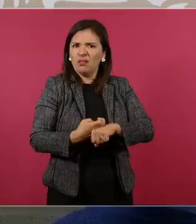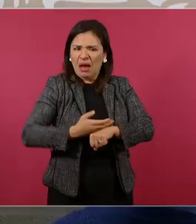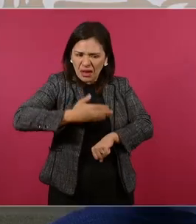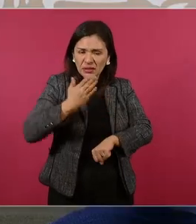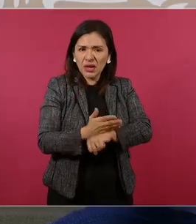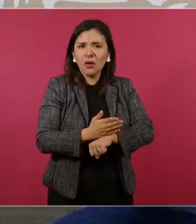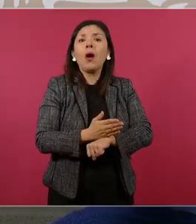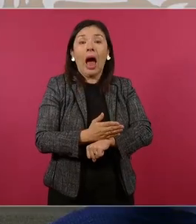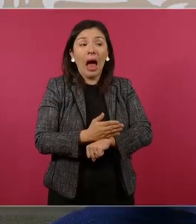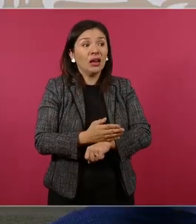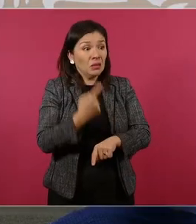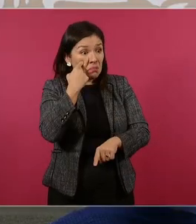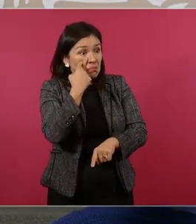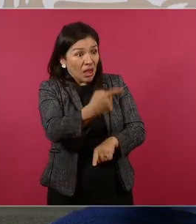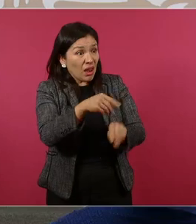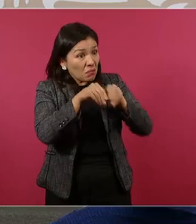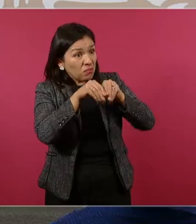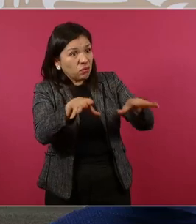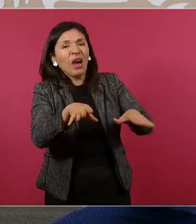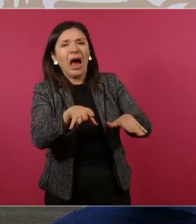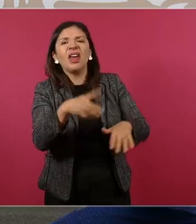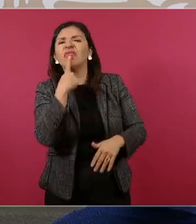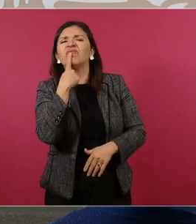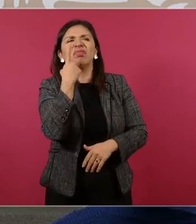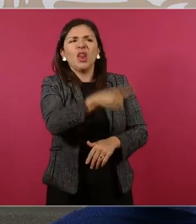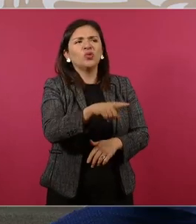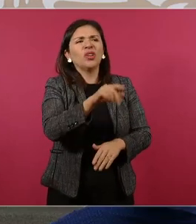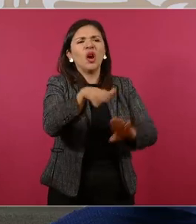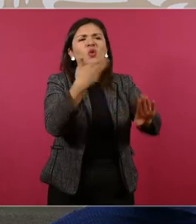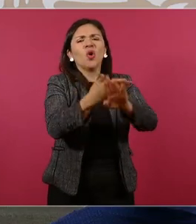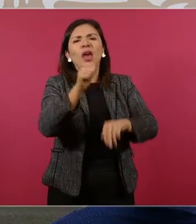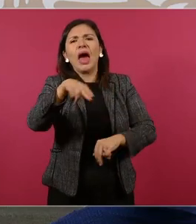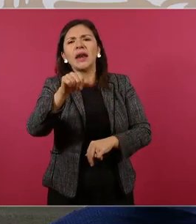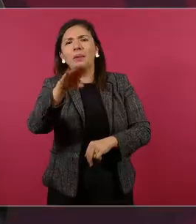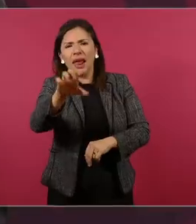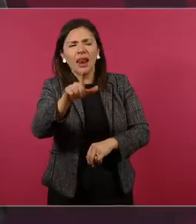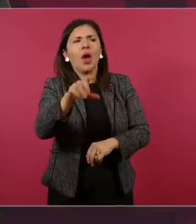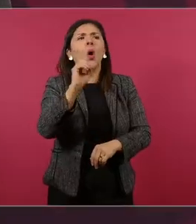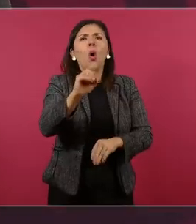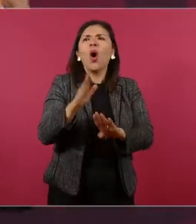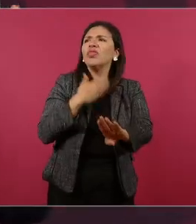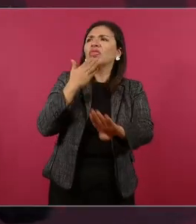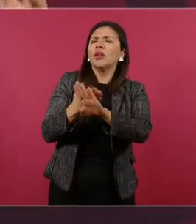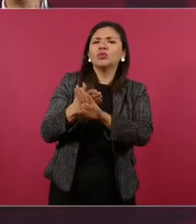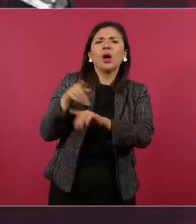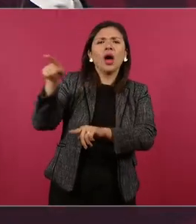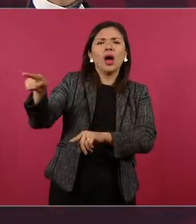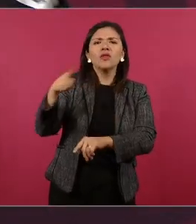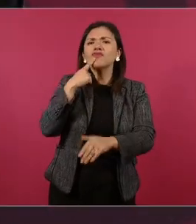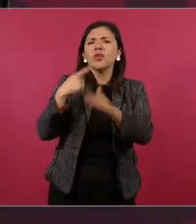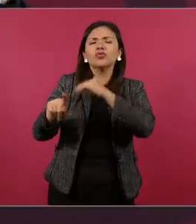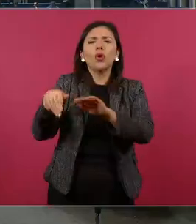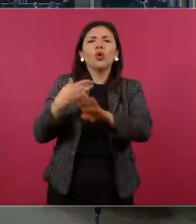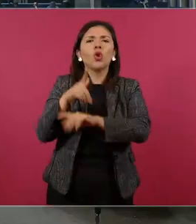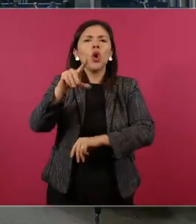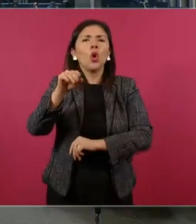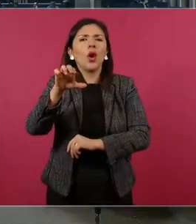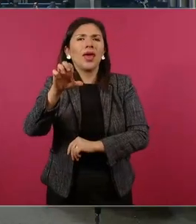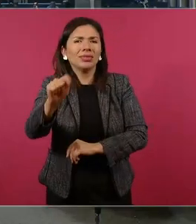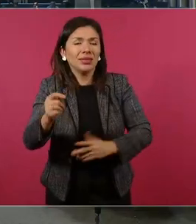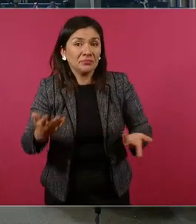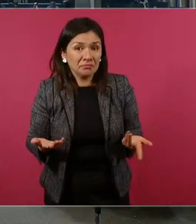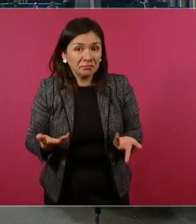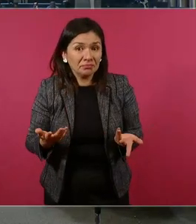ver denuncia Anabel o denuncia Loret de Mola imagínate ahora que